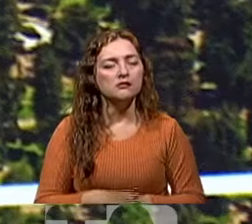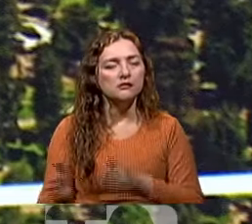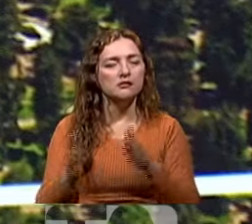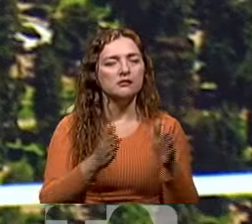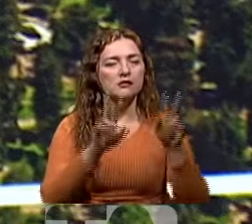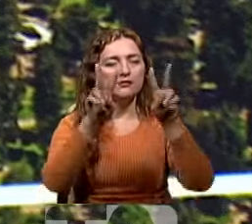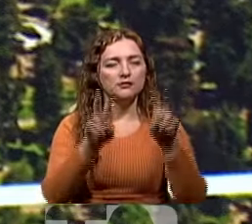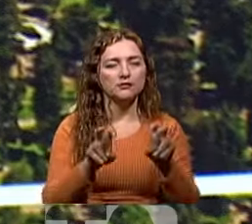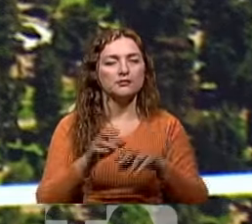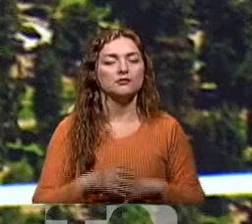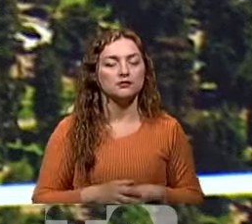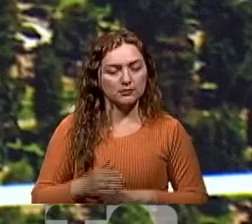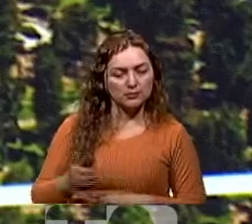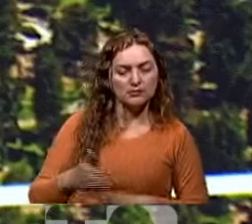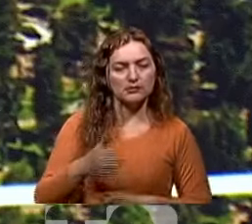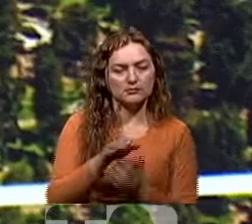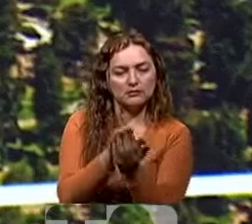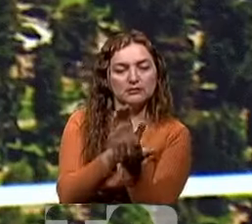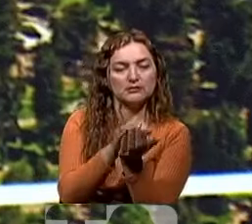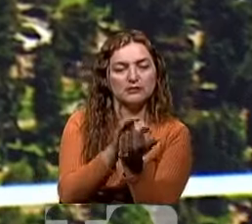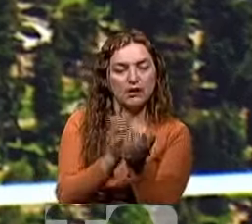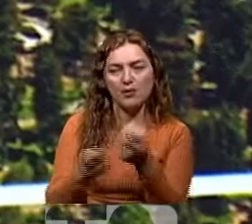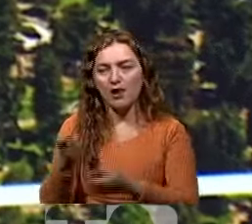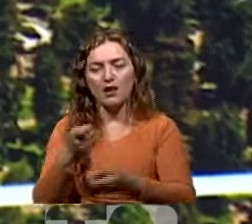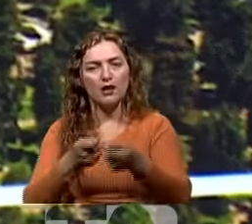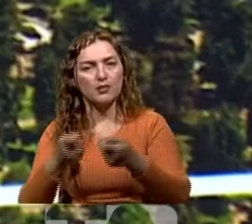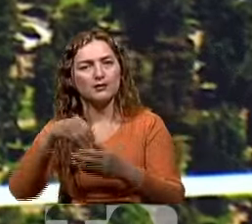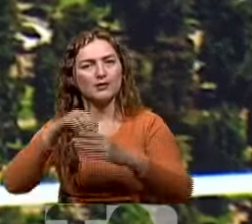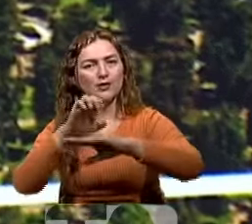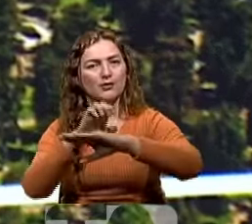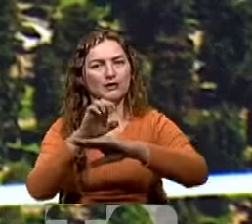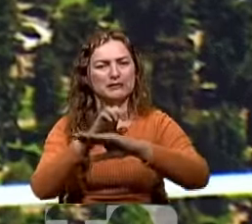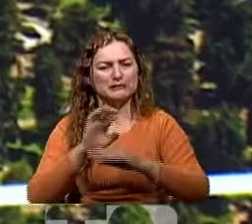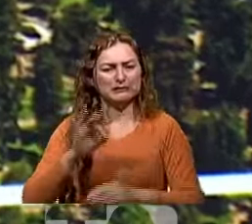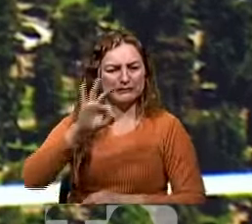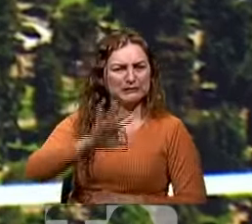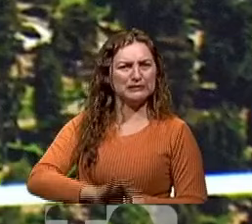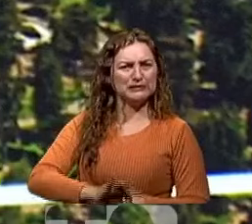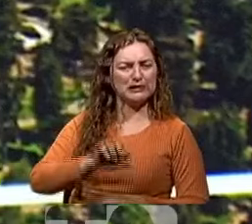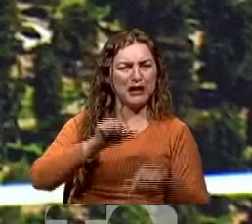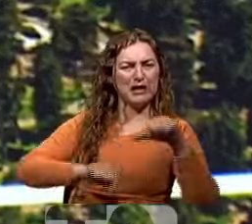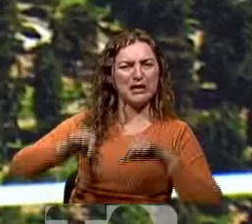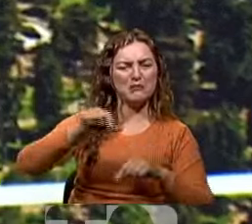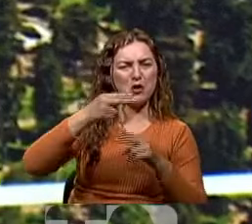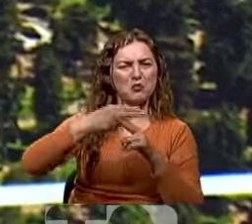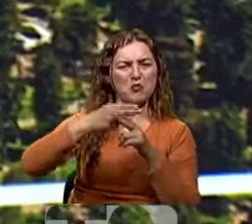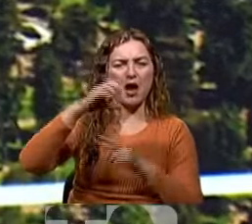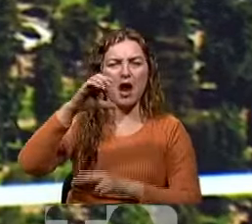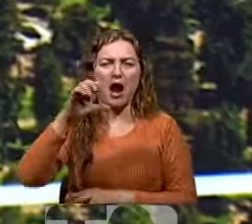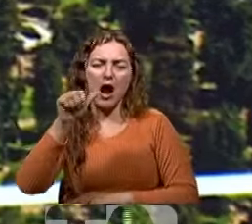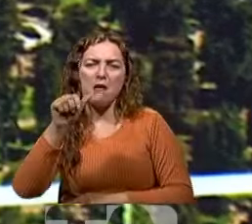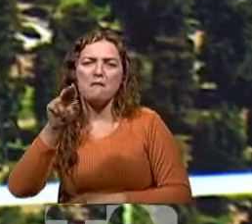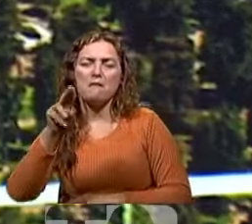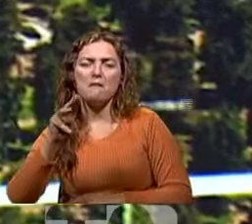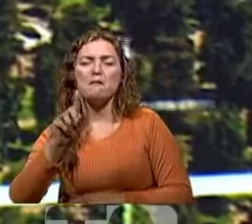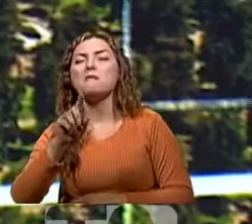Otros temas, pescados y conchas que se comercializan en el país están contaminados con cadmio, plomo y